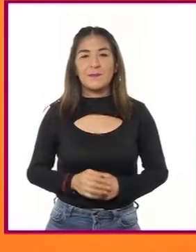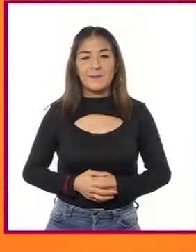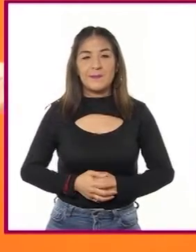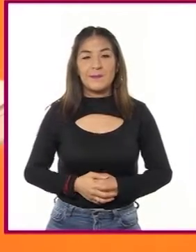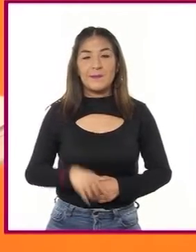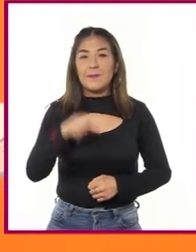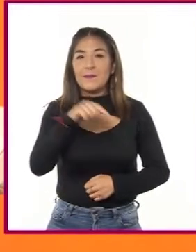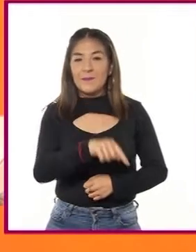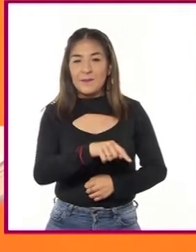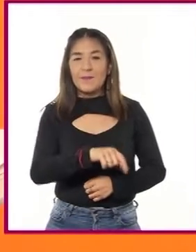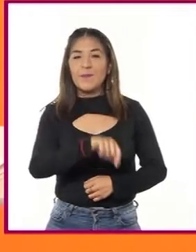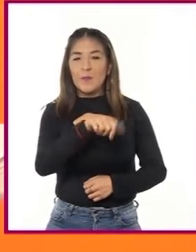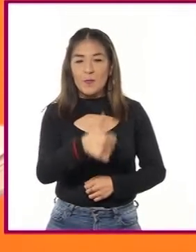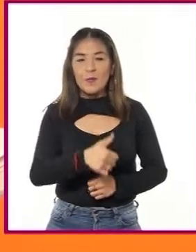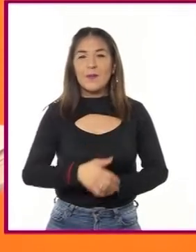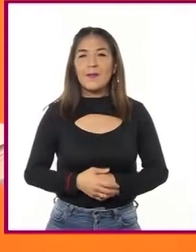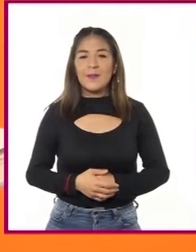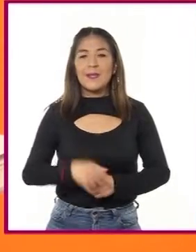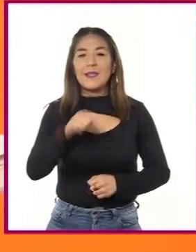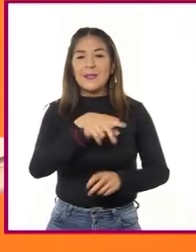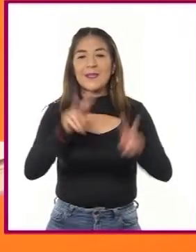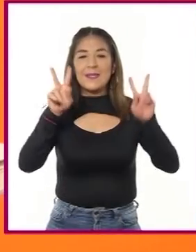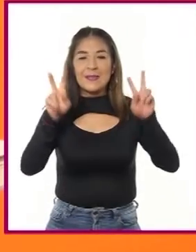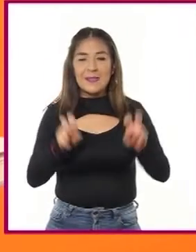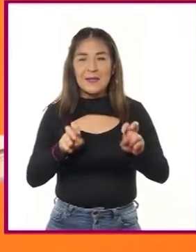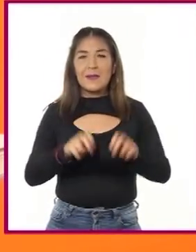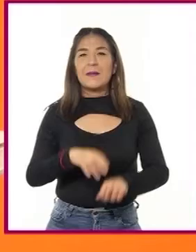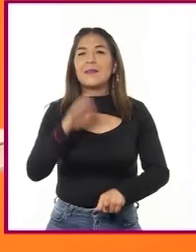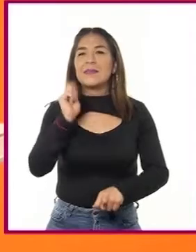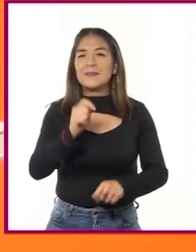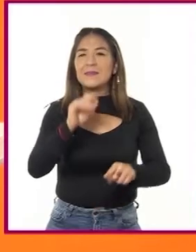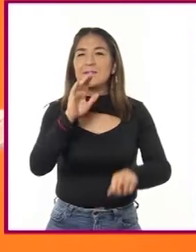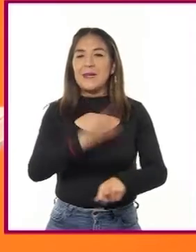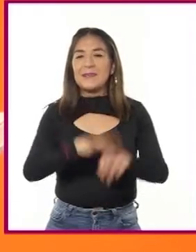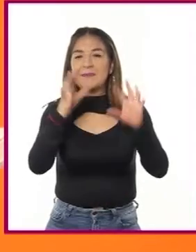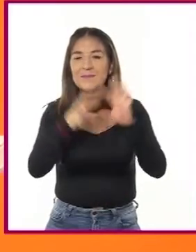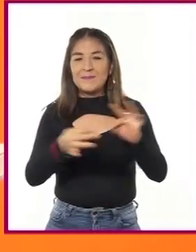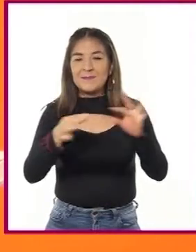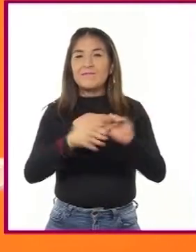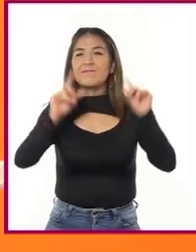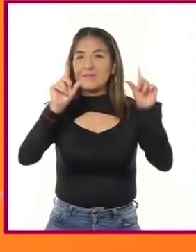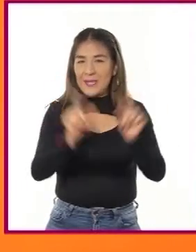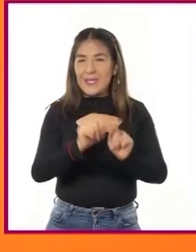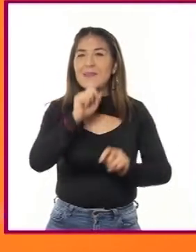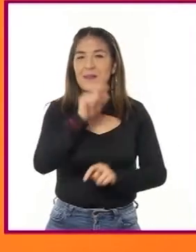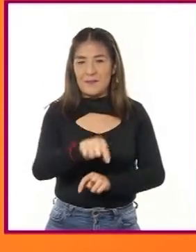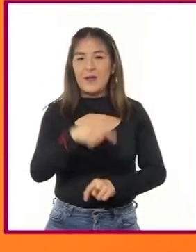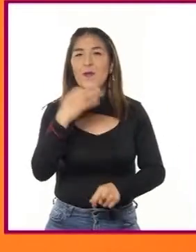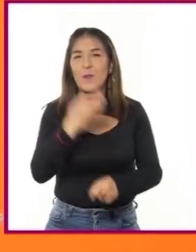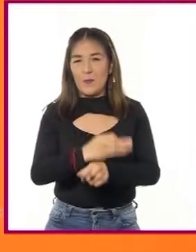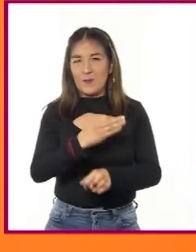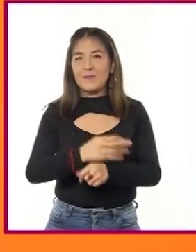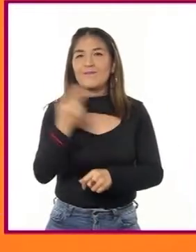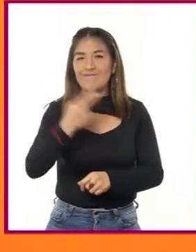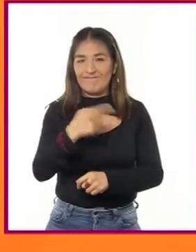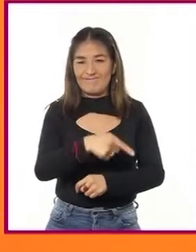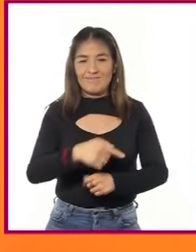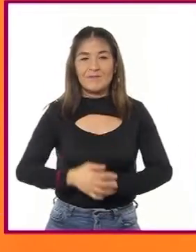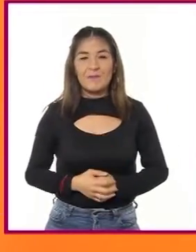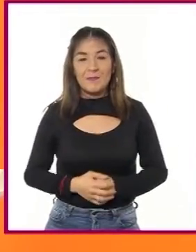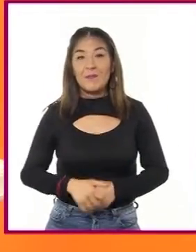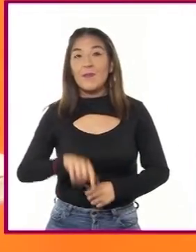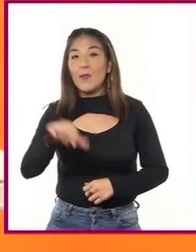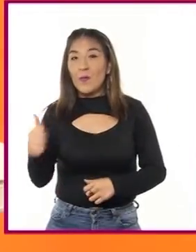en este otro encontré el tema mucho más resumido y también lo vamos a ocupar. Pero en este